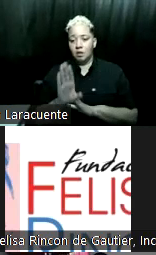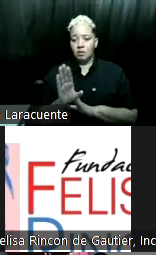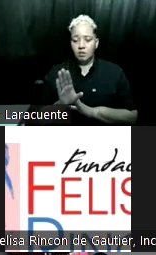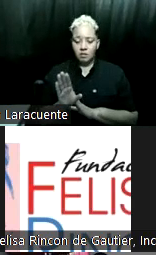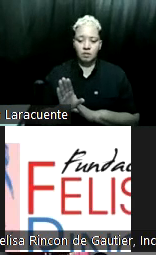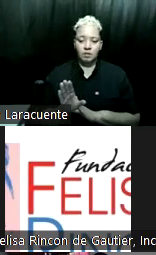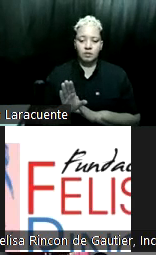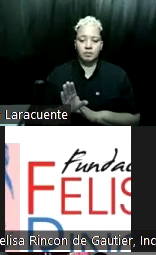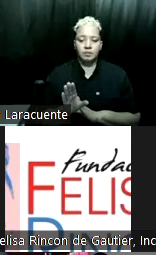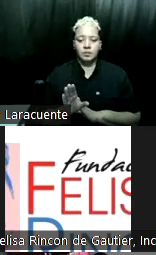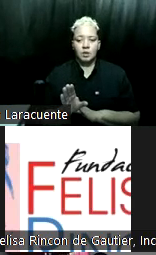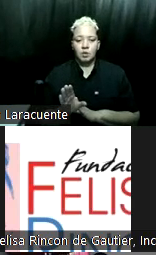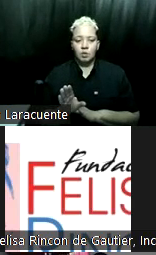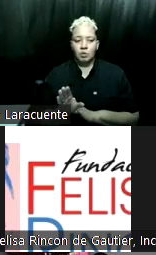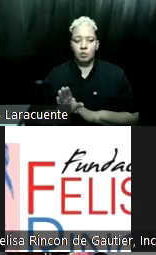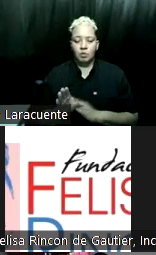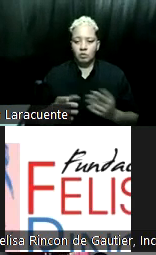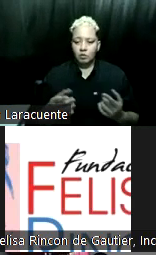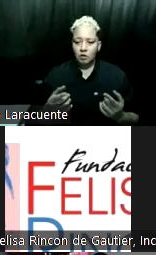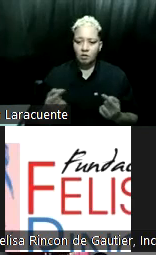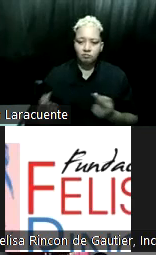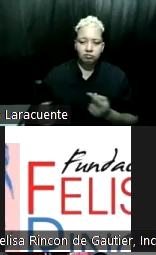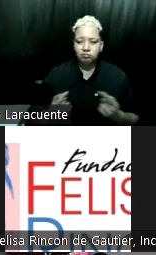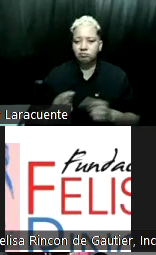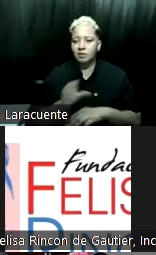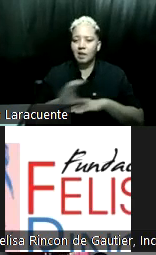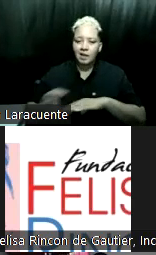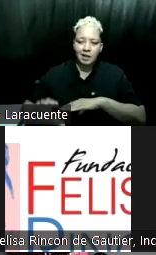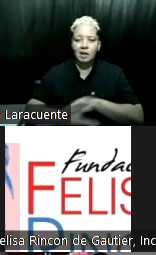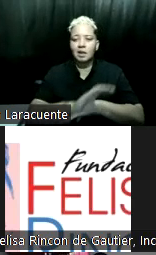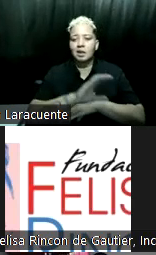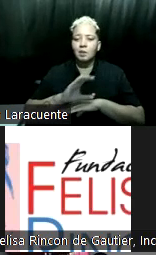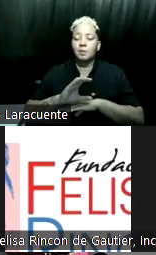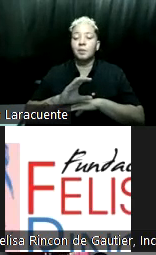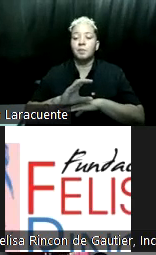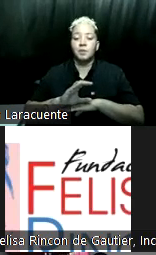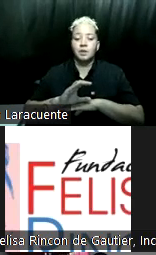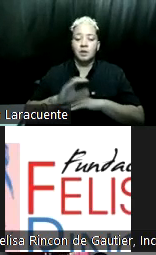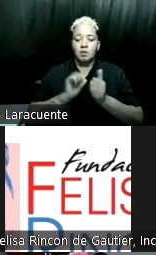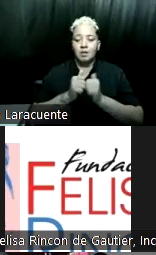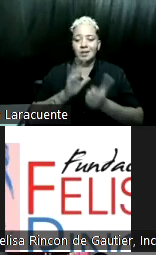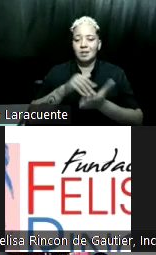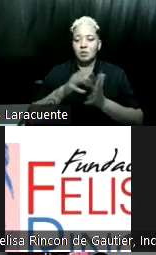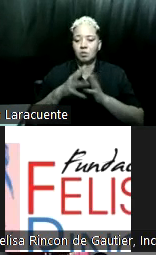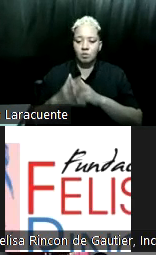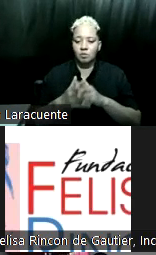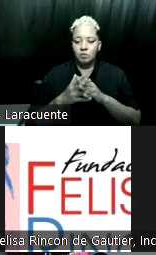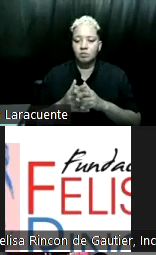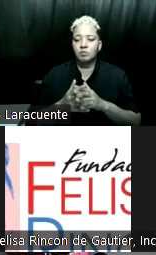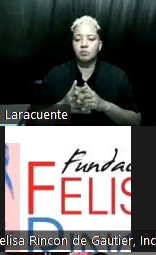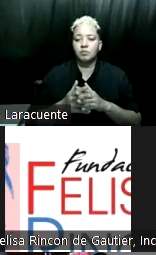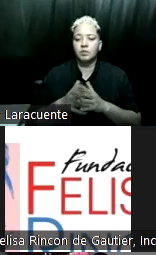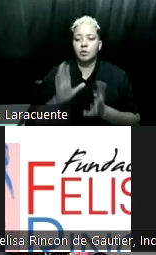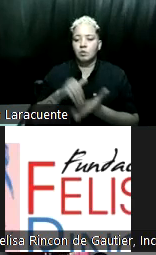una gran rivalidad en el Caribe y estos torneos de los centroamericanos, los centro